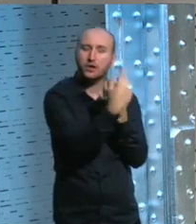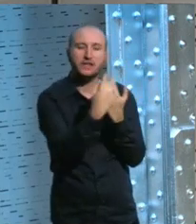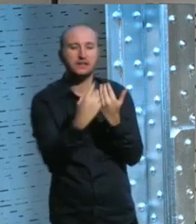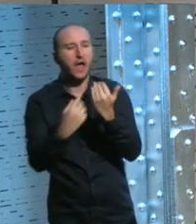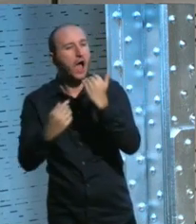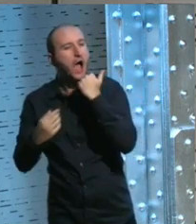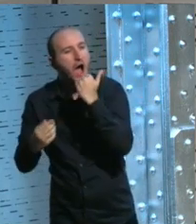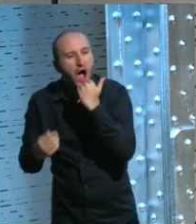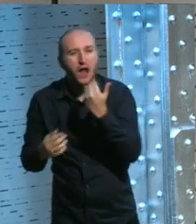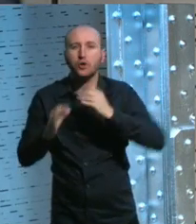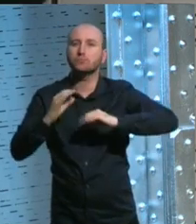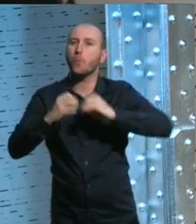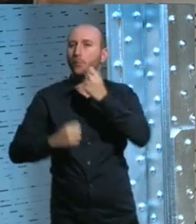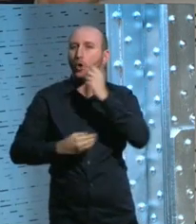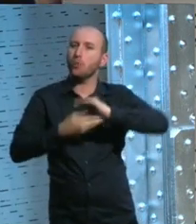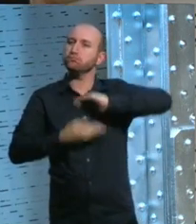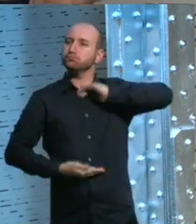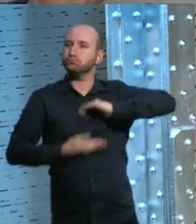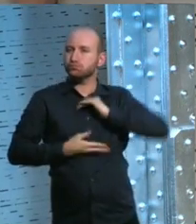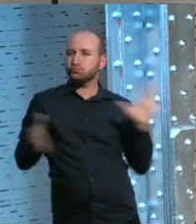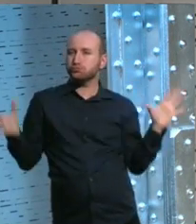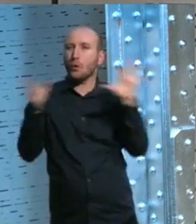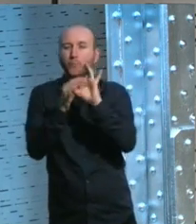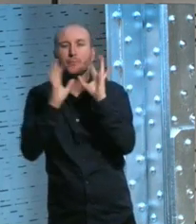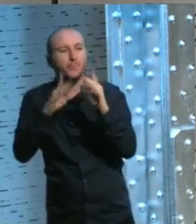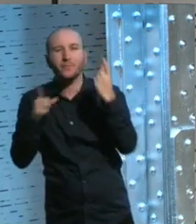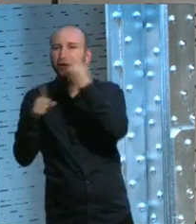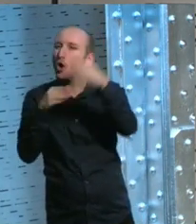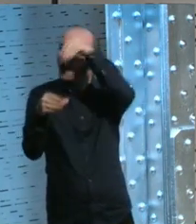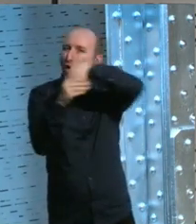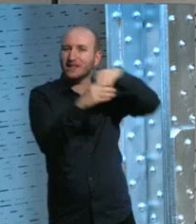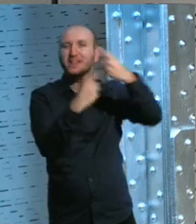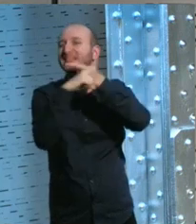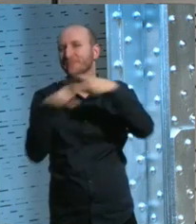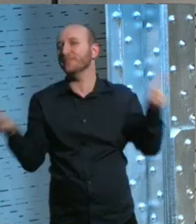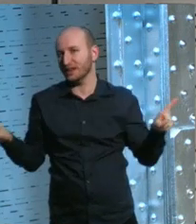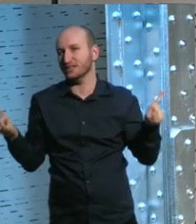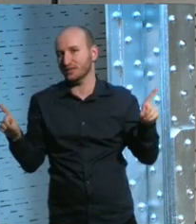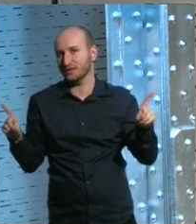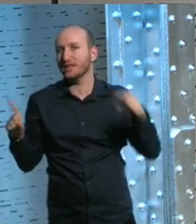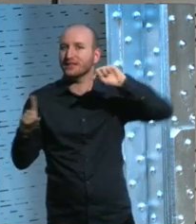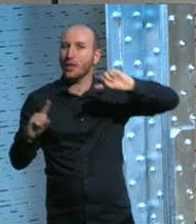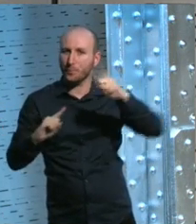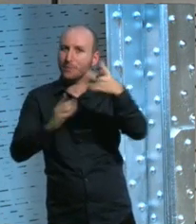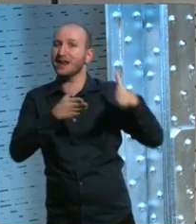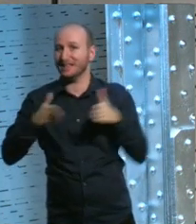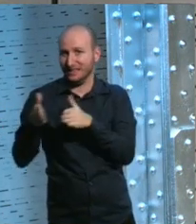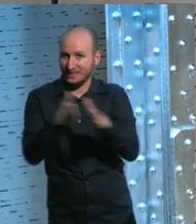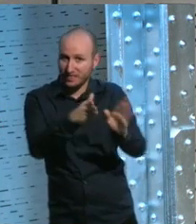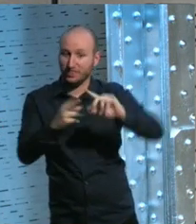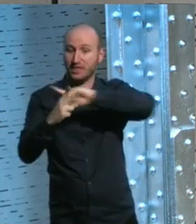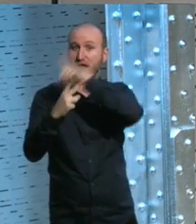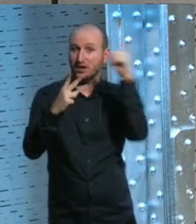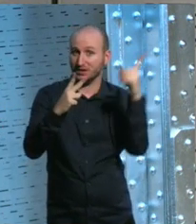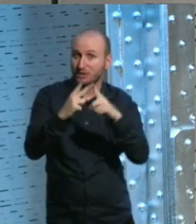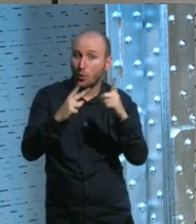de compatibilidad, pero son planetas diferentes. Okay. Entonces, eso es la primera tendencia. La segunda tendencia